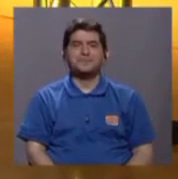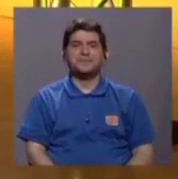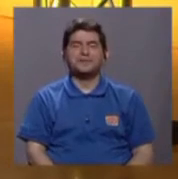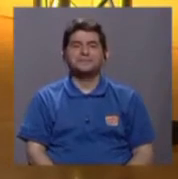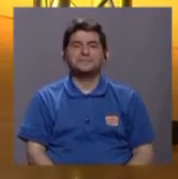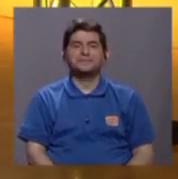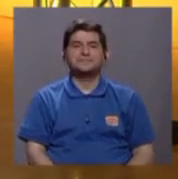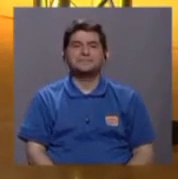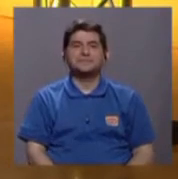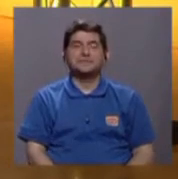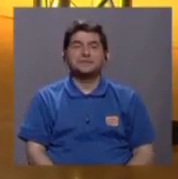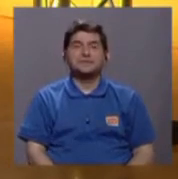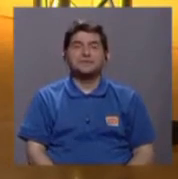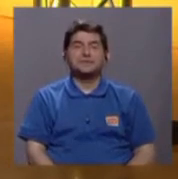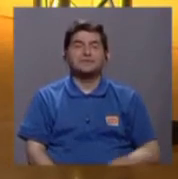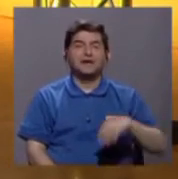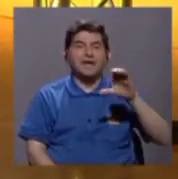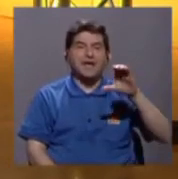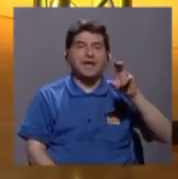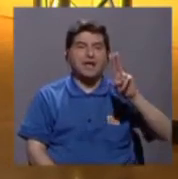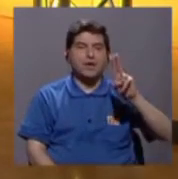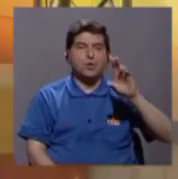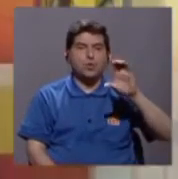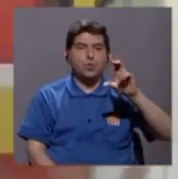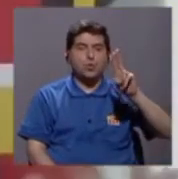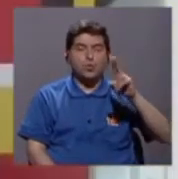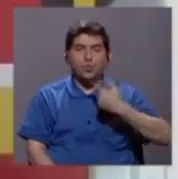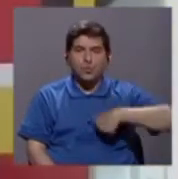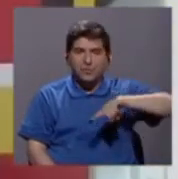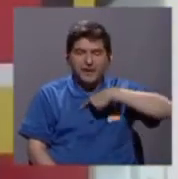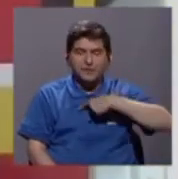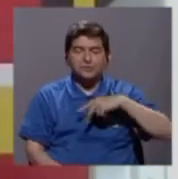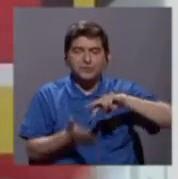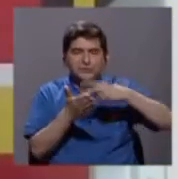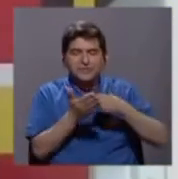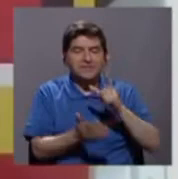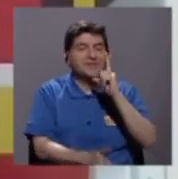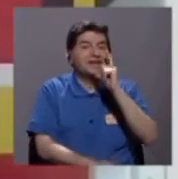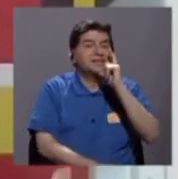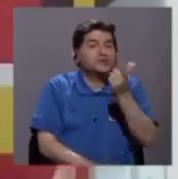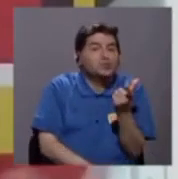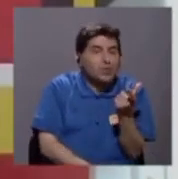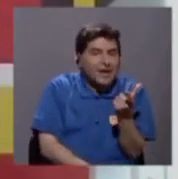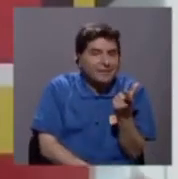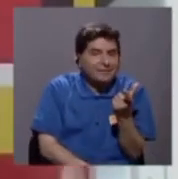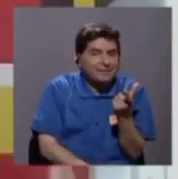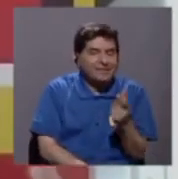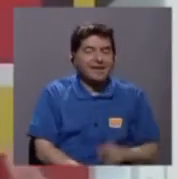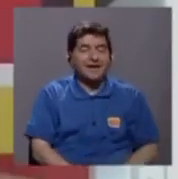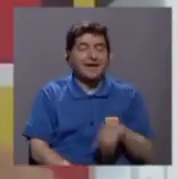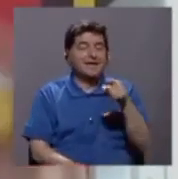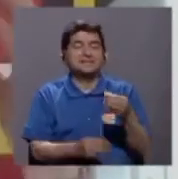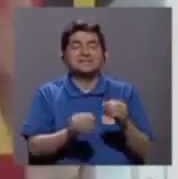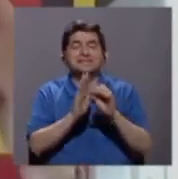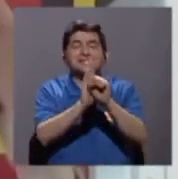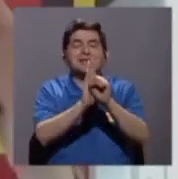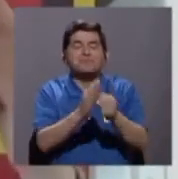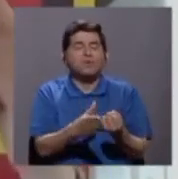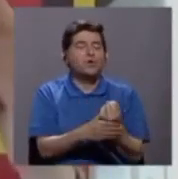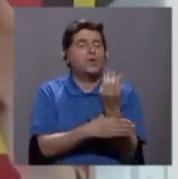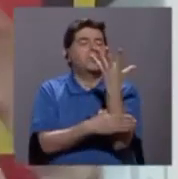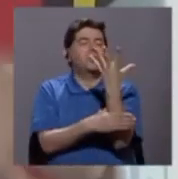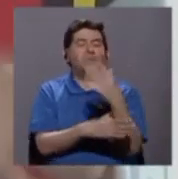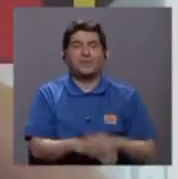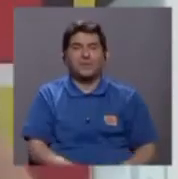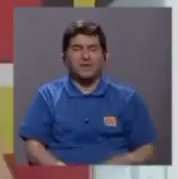dado que... El cucú para nosotros puerta suerte, es un símbolo de la primavera. Cuando se